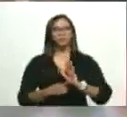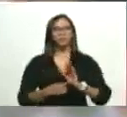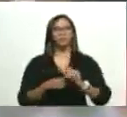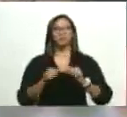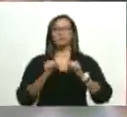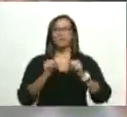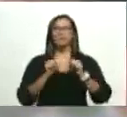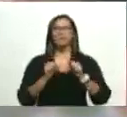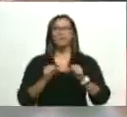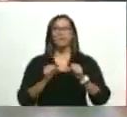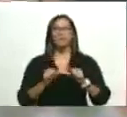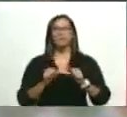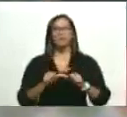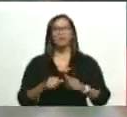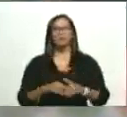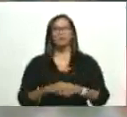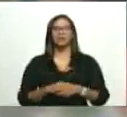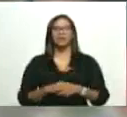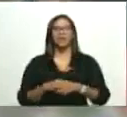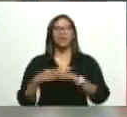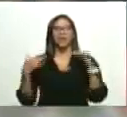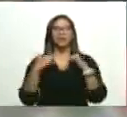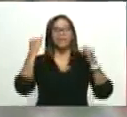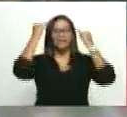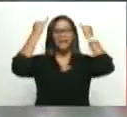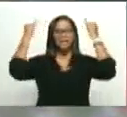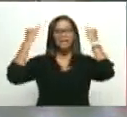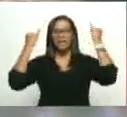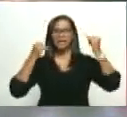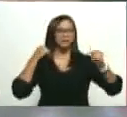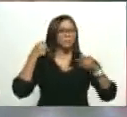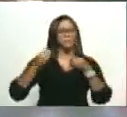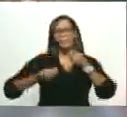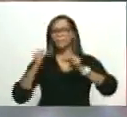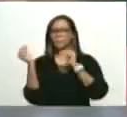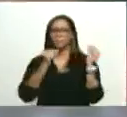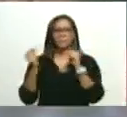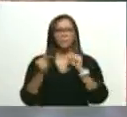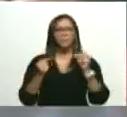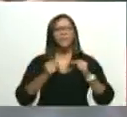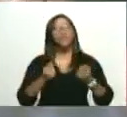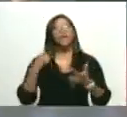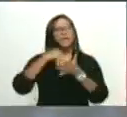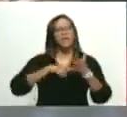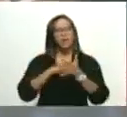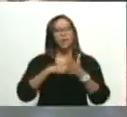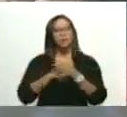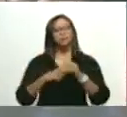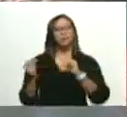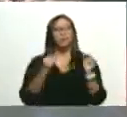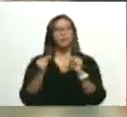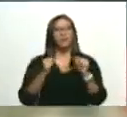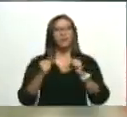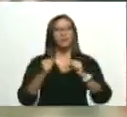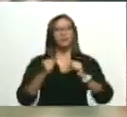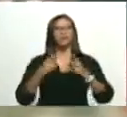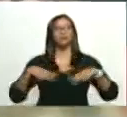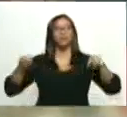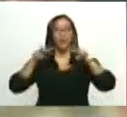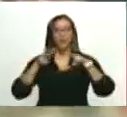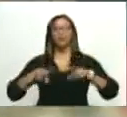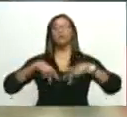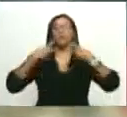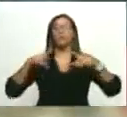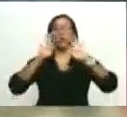seguir conectados en lo que se llama la batalla de las ideas, ¿no? En dar esa lucha por discutir esos nuevos valores, discutir un nuevo